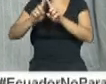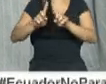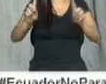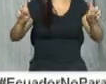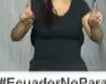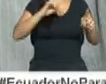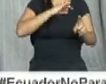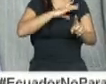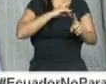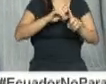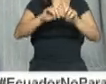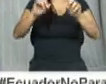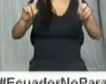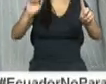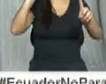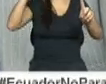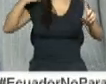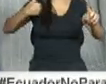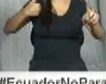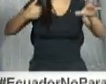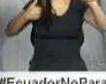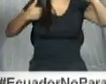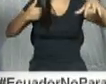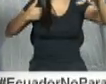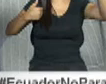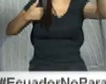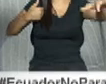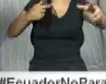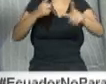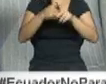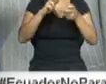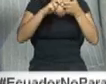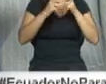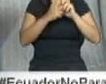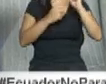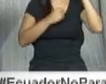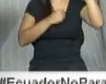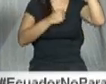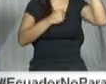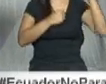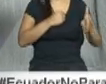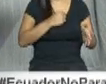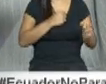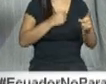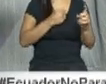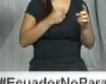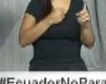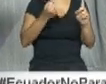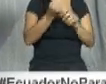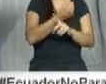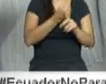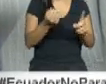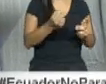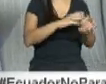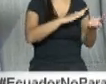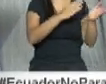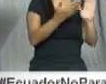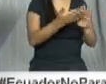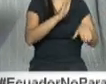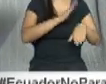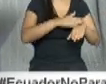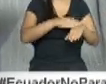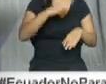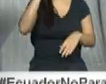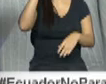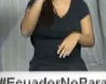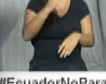argentino, donde se llevaron procesos de genocidio, de violación de derechos humanos masiva, absolutamente masiva. Y también se diferencia